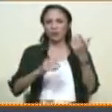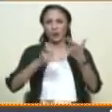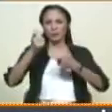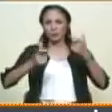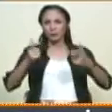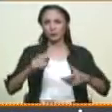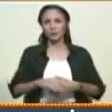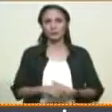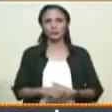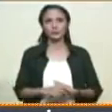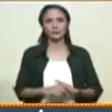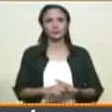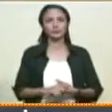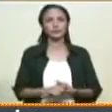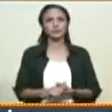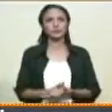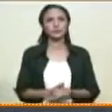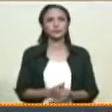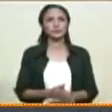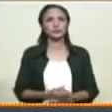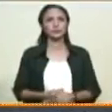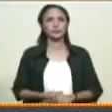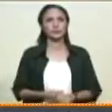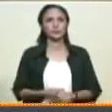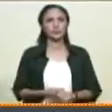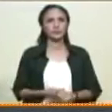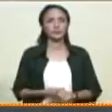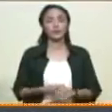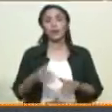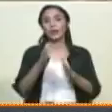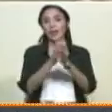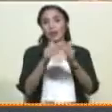a otros compañeros. Estaban Suátegui.